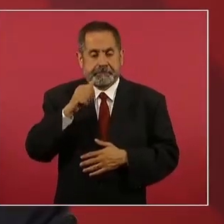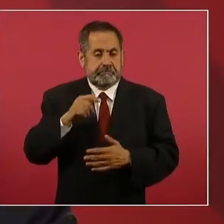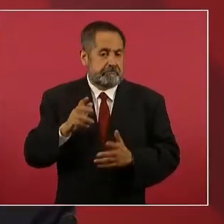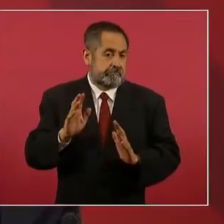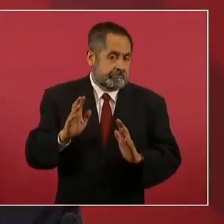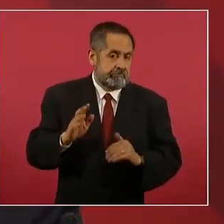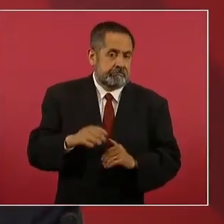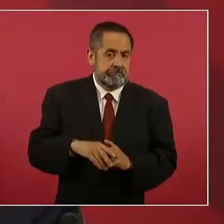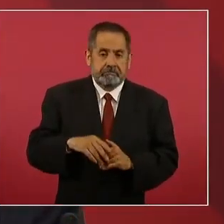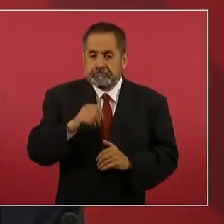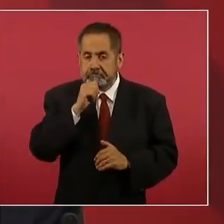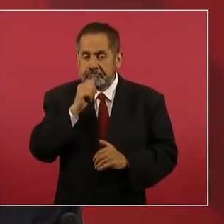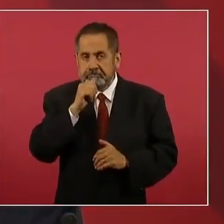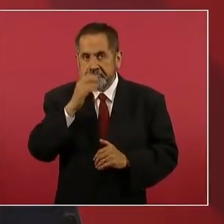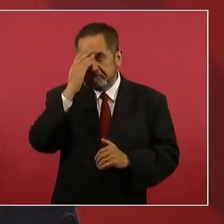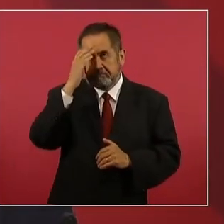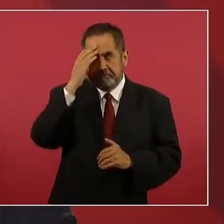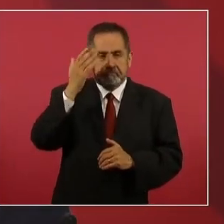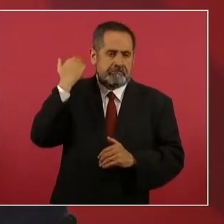no tienen esta información.